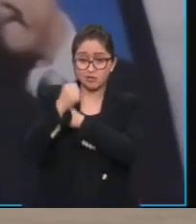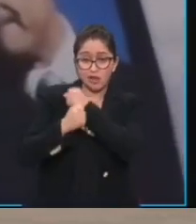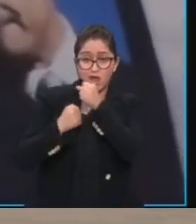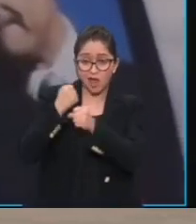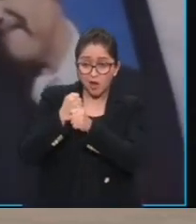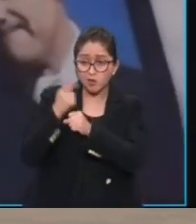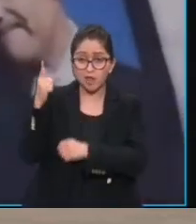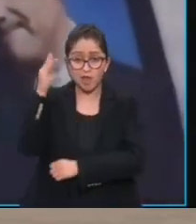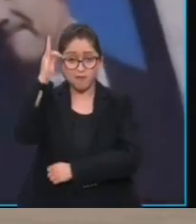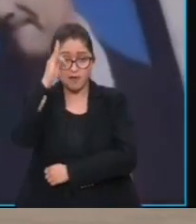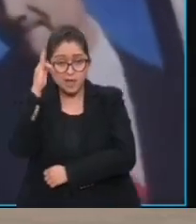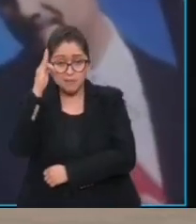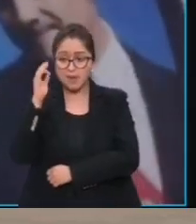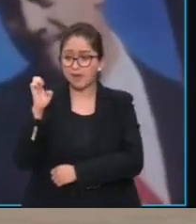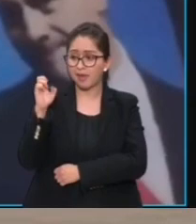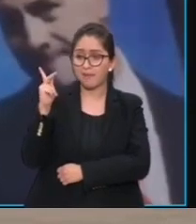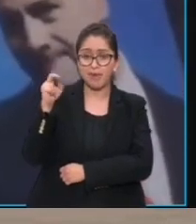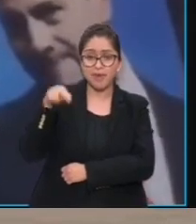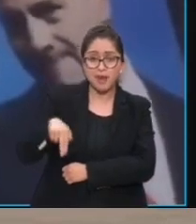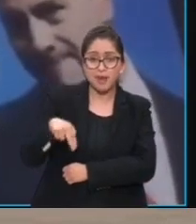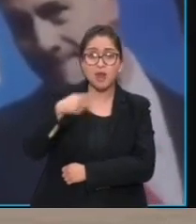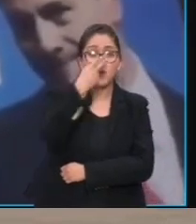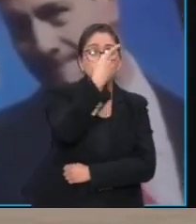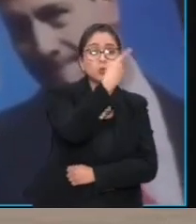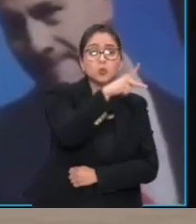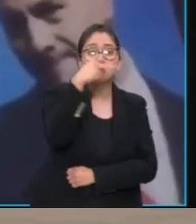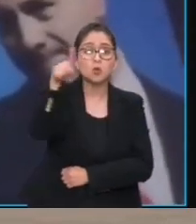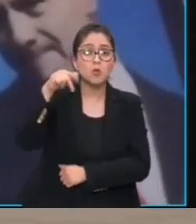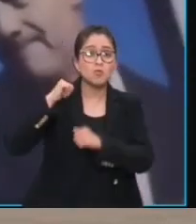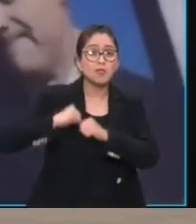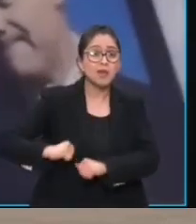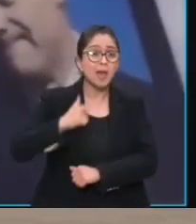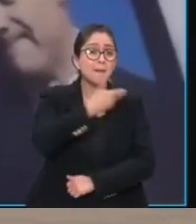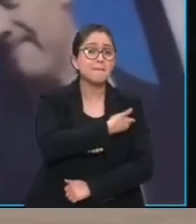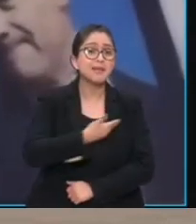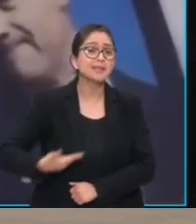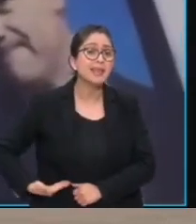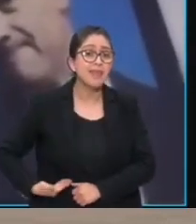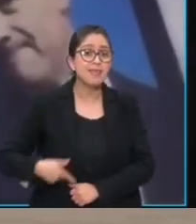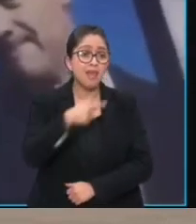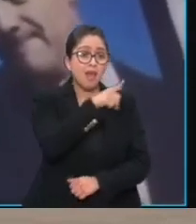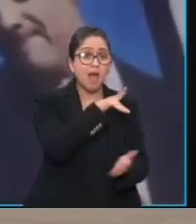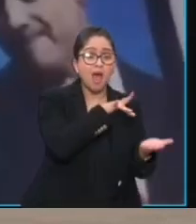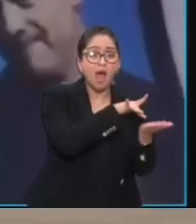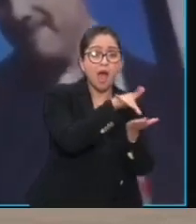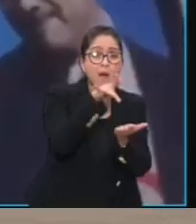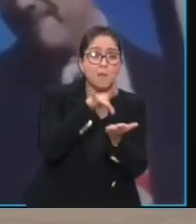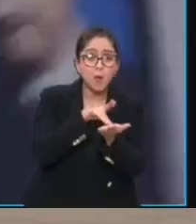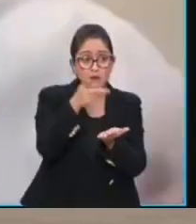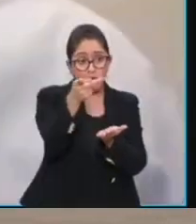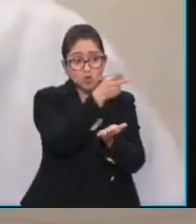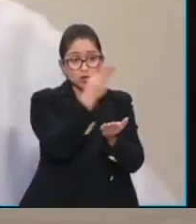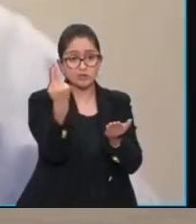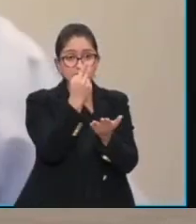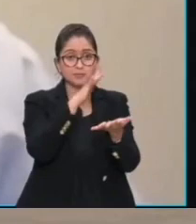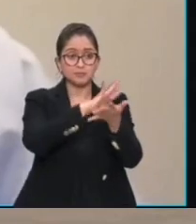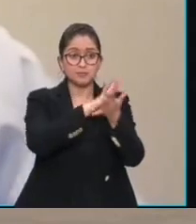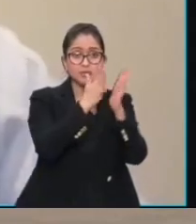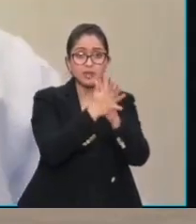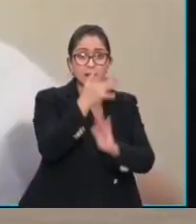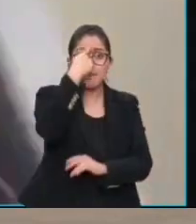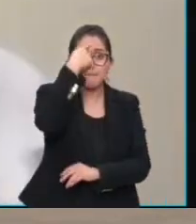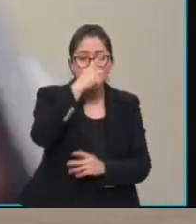Calderón y Peña Nieto, sus presidentes, a los que ustedes apoyan y a los que ahora se han unido para tratar de regresar a ese